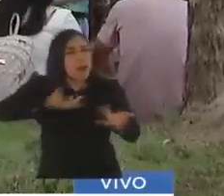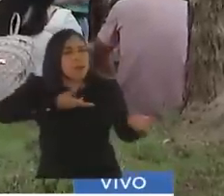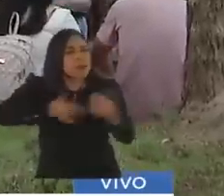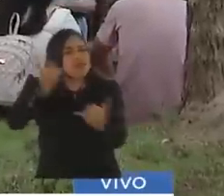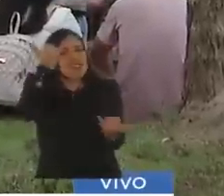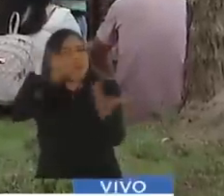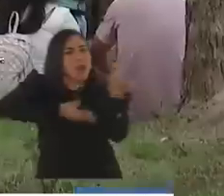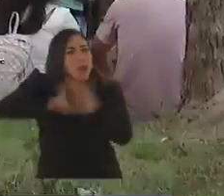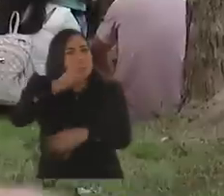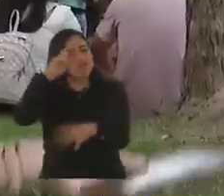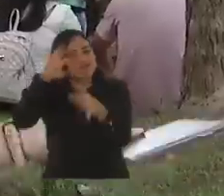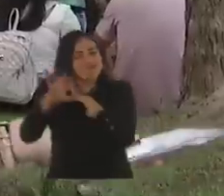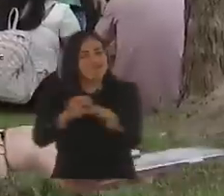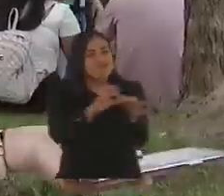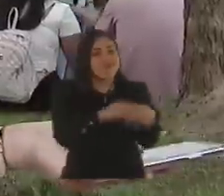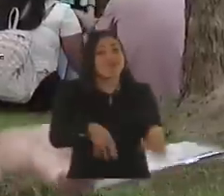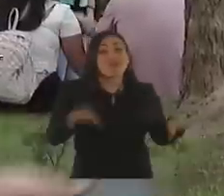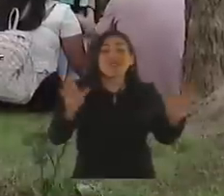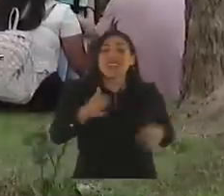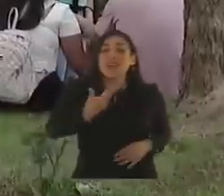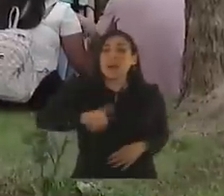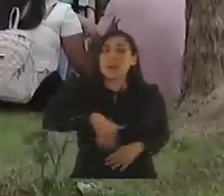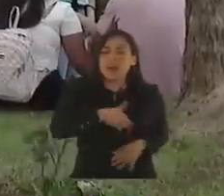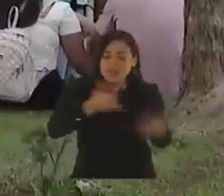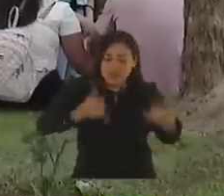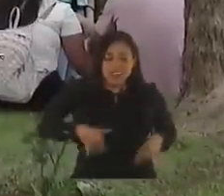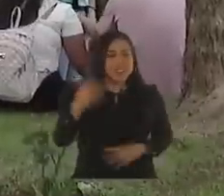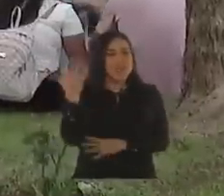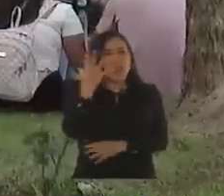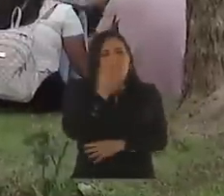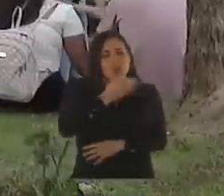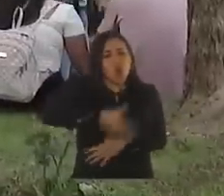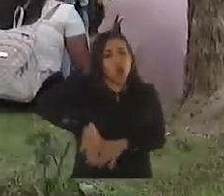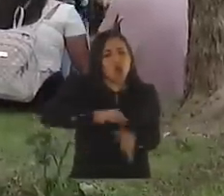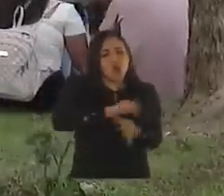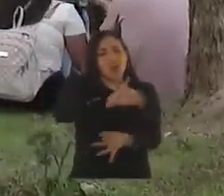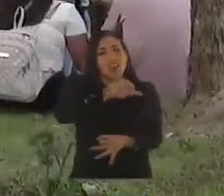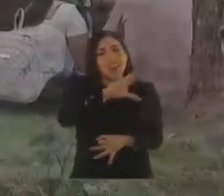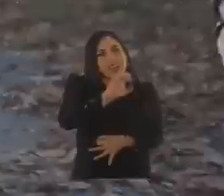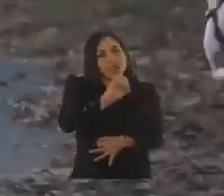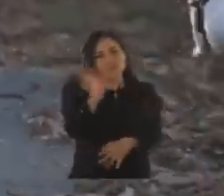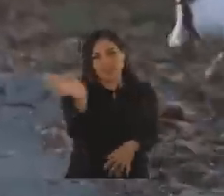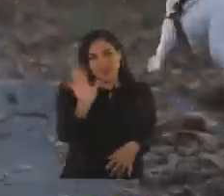muchas ideas y pensamientos. Isa con acento paisa se despide del bello municipio de Jericó. Chao, chao.